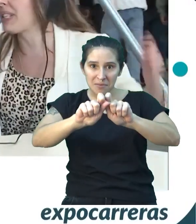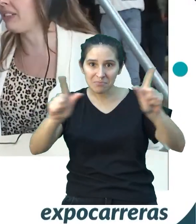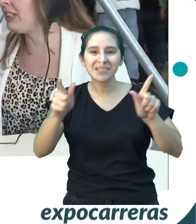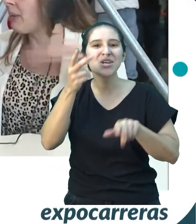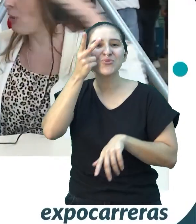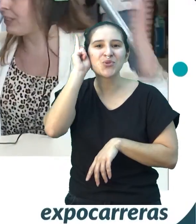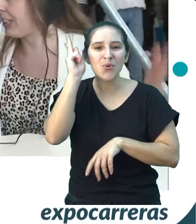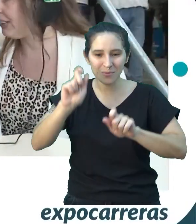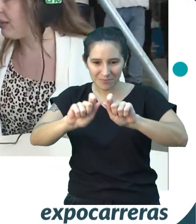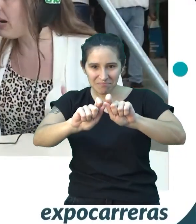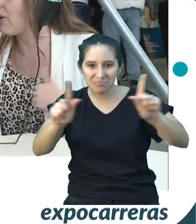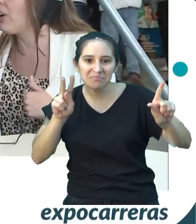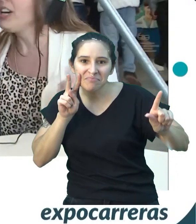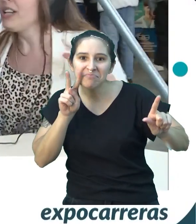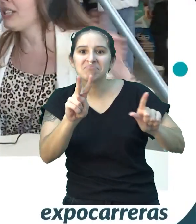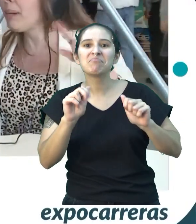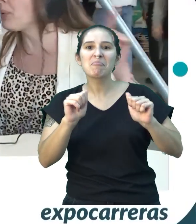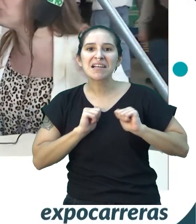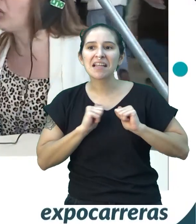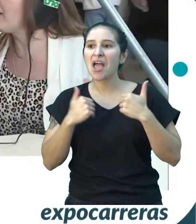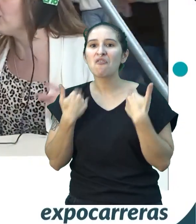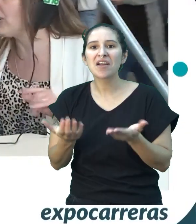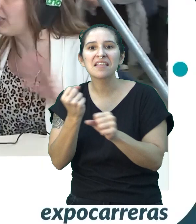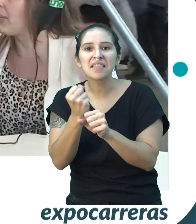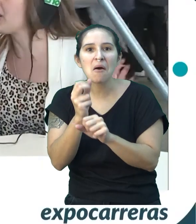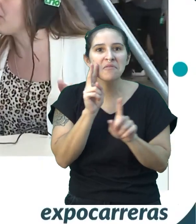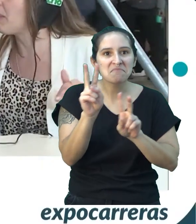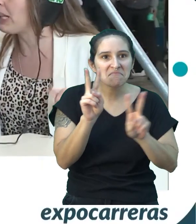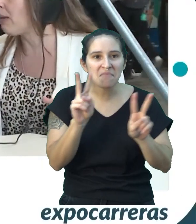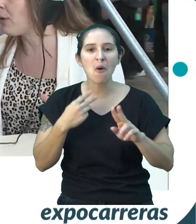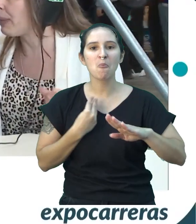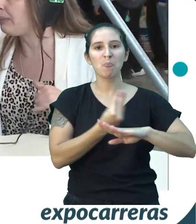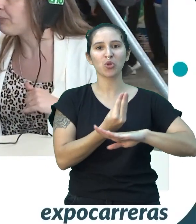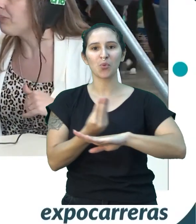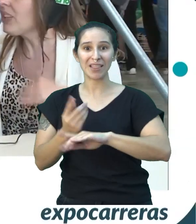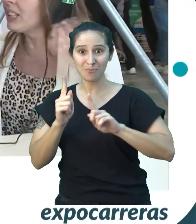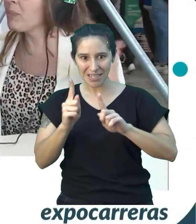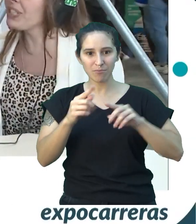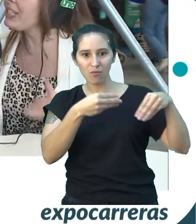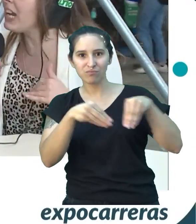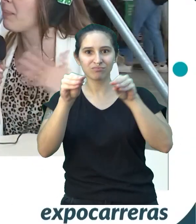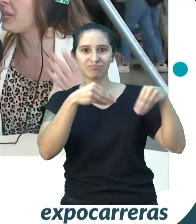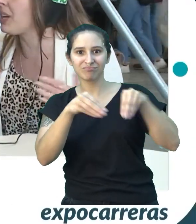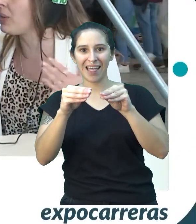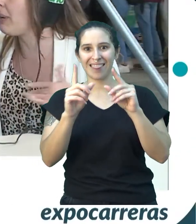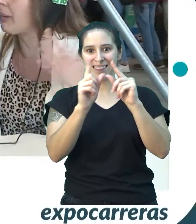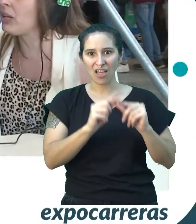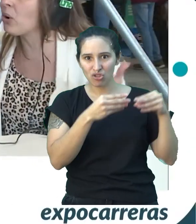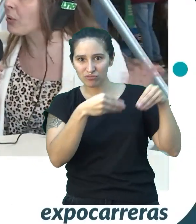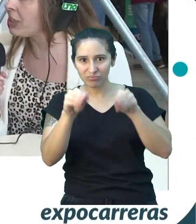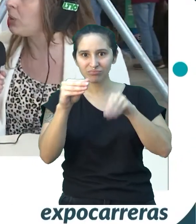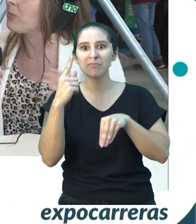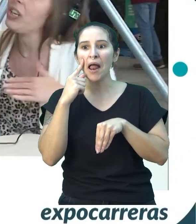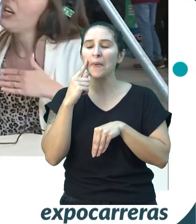las pasantías, ven ofertas de trabajo y se van postulando a través de esa misma plataforma. Después sí, las empresas, una vez que ven